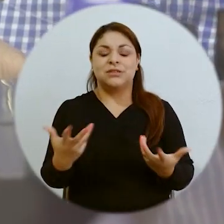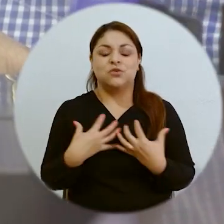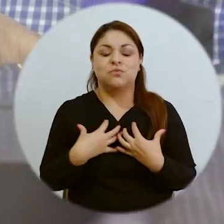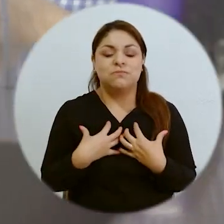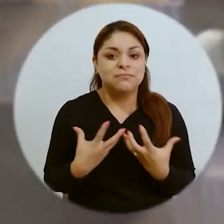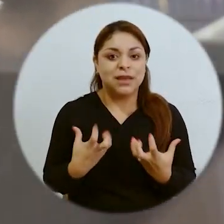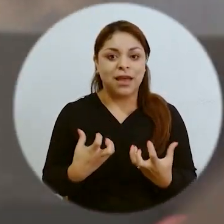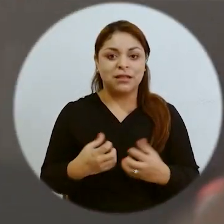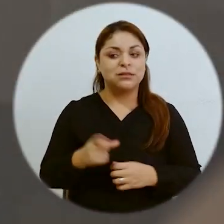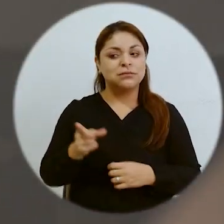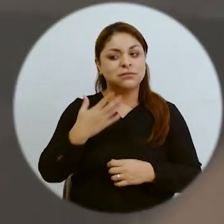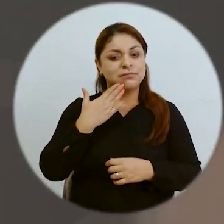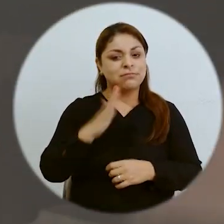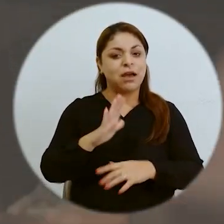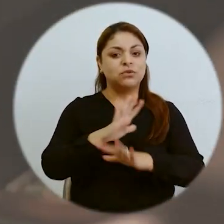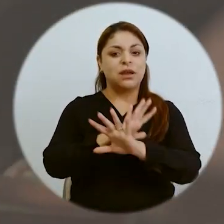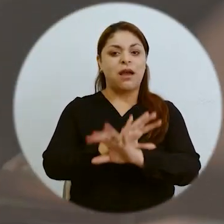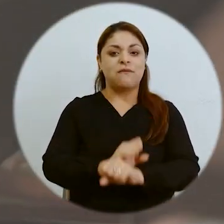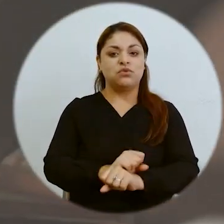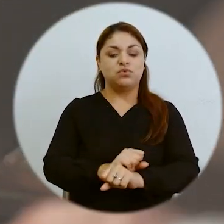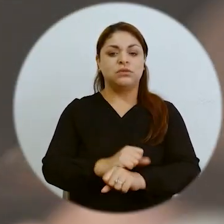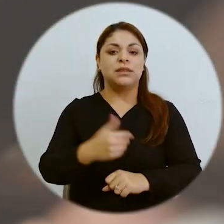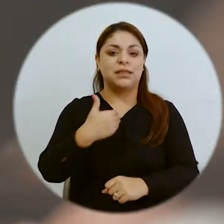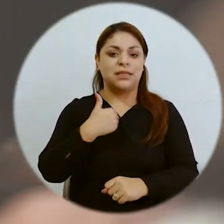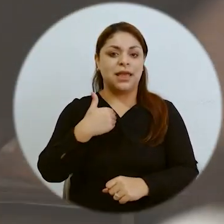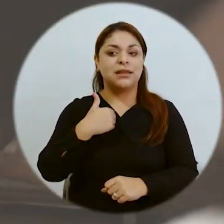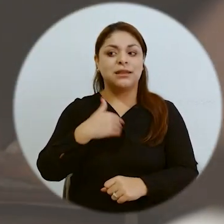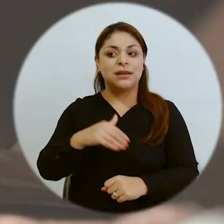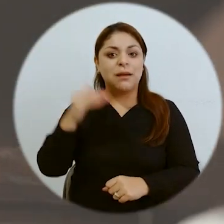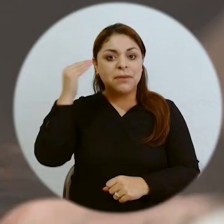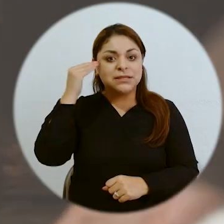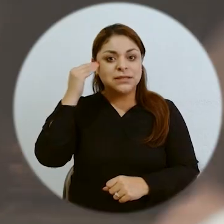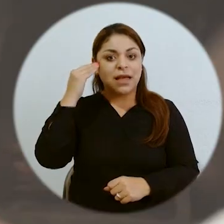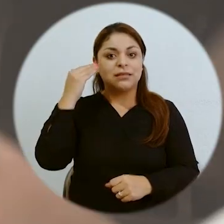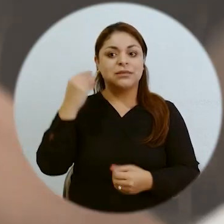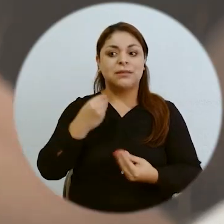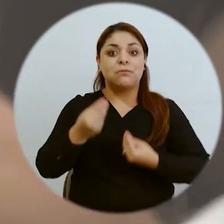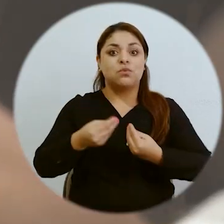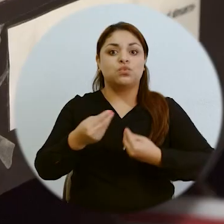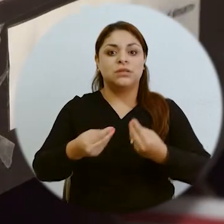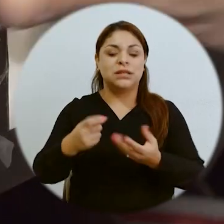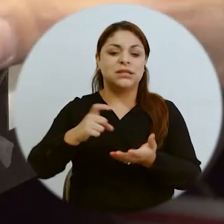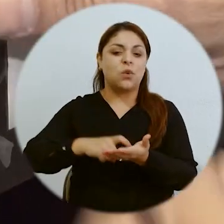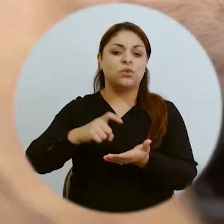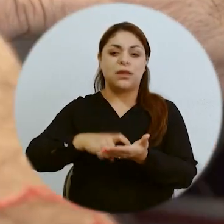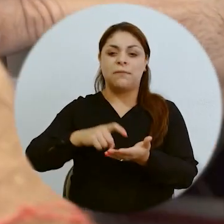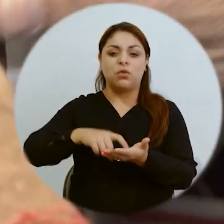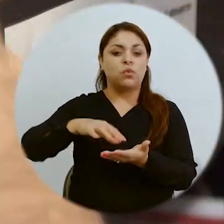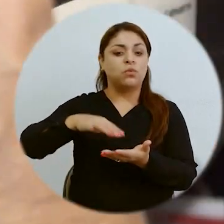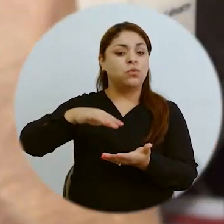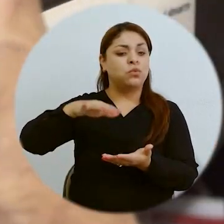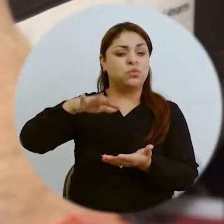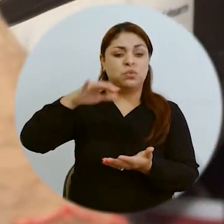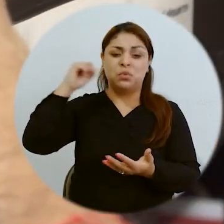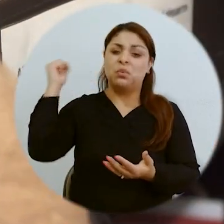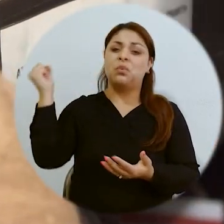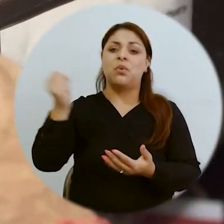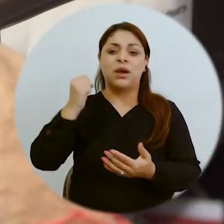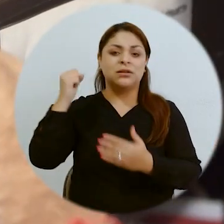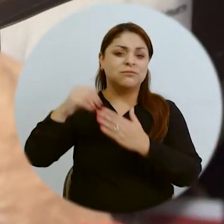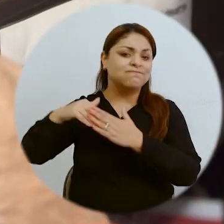oferta, tengo que ir a todas las que dice Gustavo, tengo que estar mostrándole a los vecinos, a los compañeros